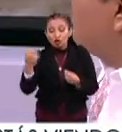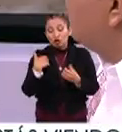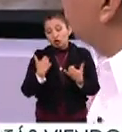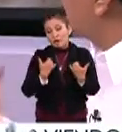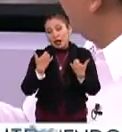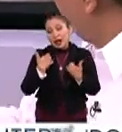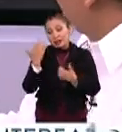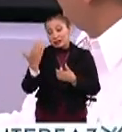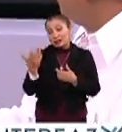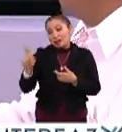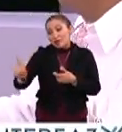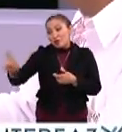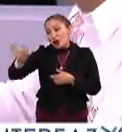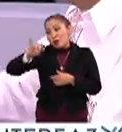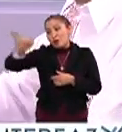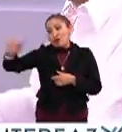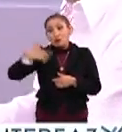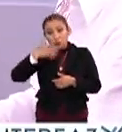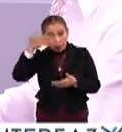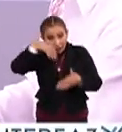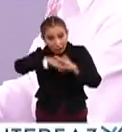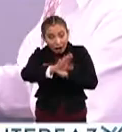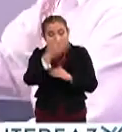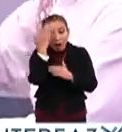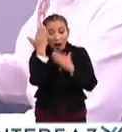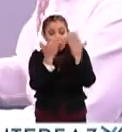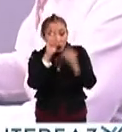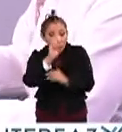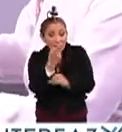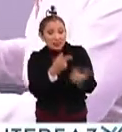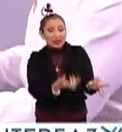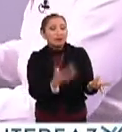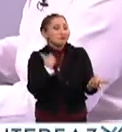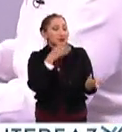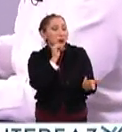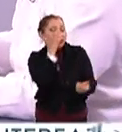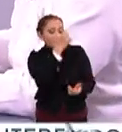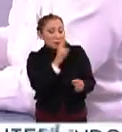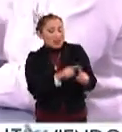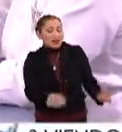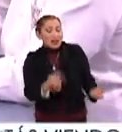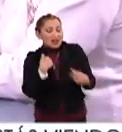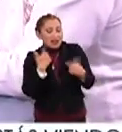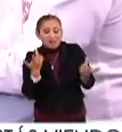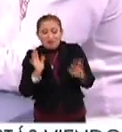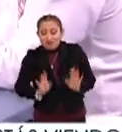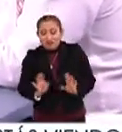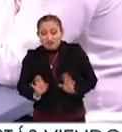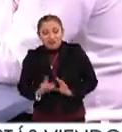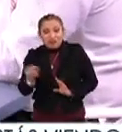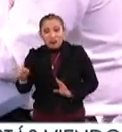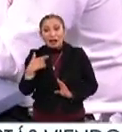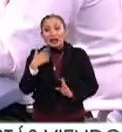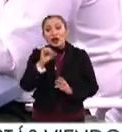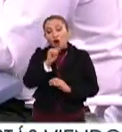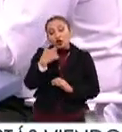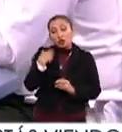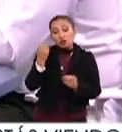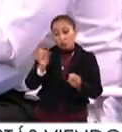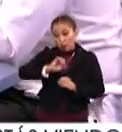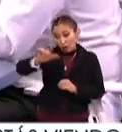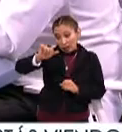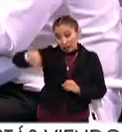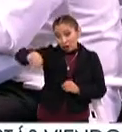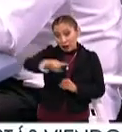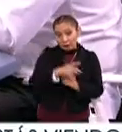pueblos originarios pues quedan fuera del acceso a las universidades, y eso ha provocado que nosotros, los pueblos originarios, no tengamos todavía un número suficiente de